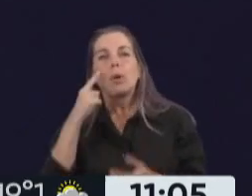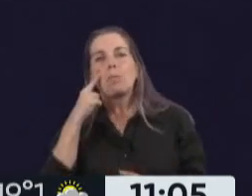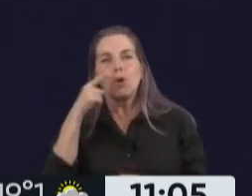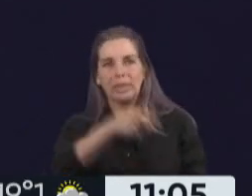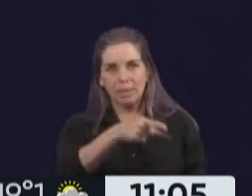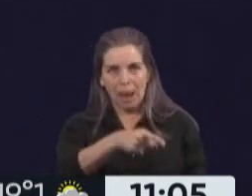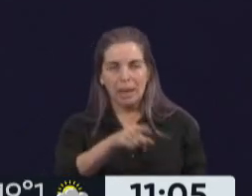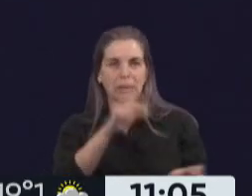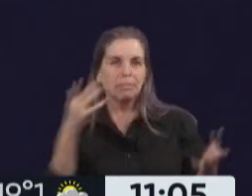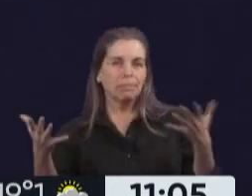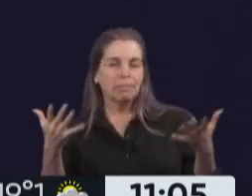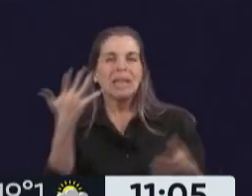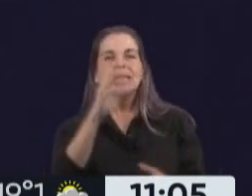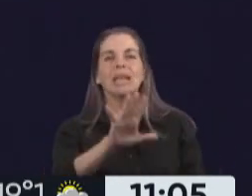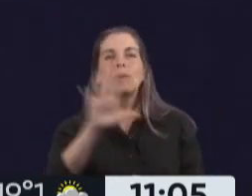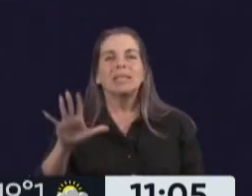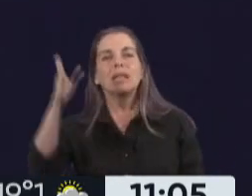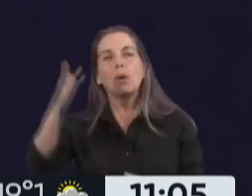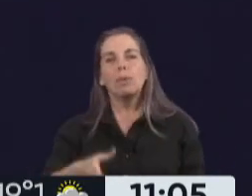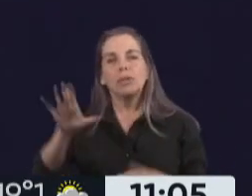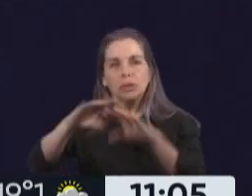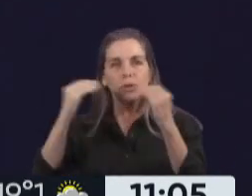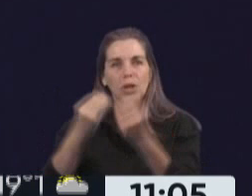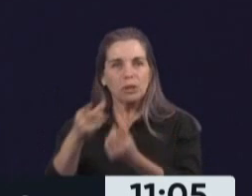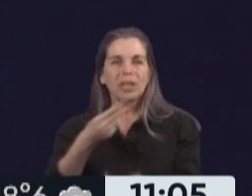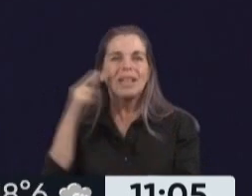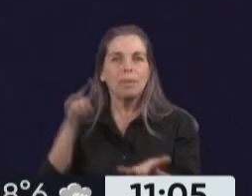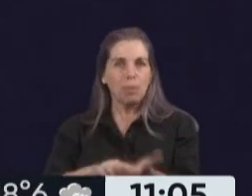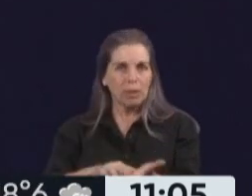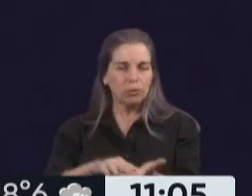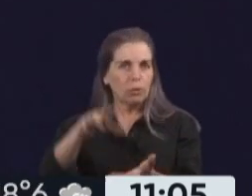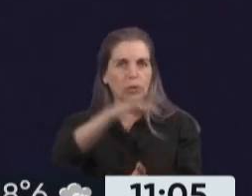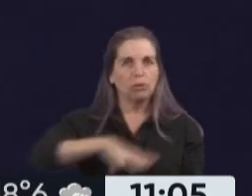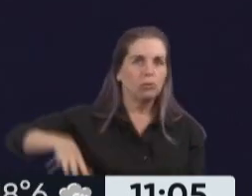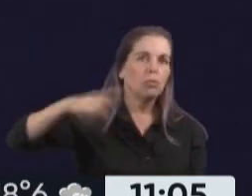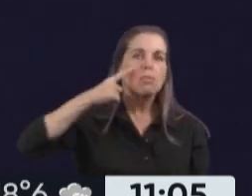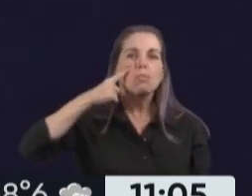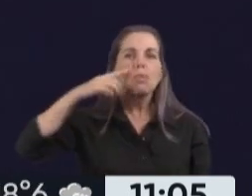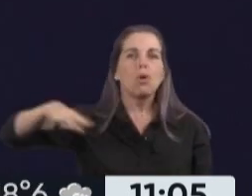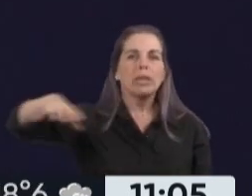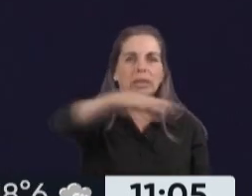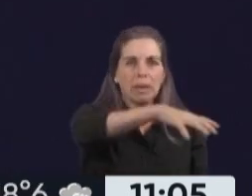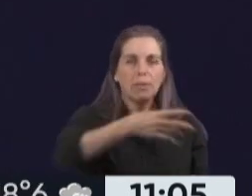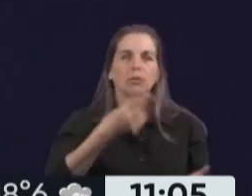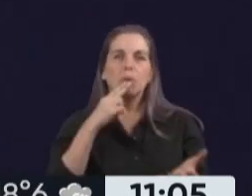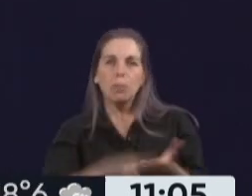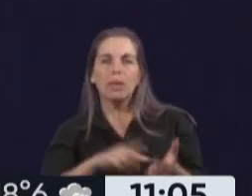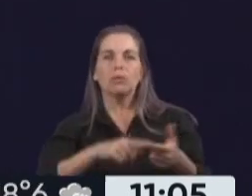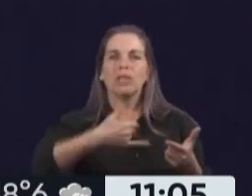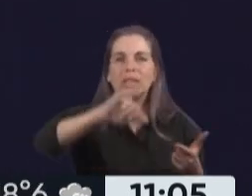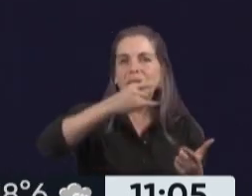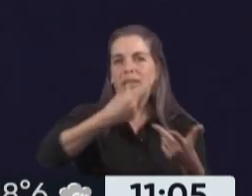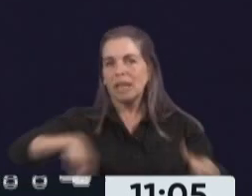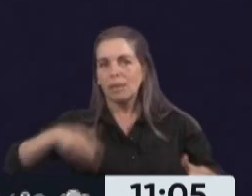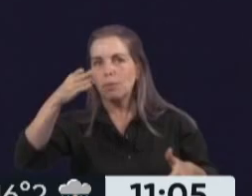un 55% del total de impuestos de todas las jurisdicciones. De impuestos y tasas de todas las